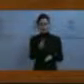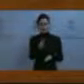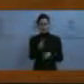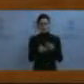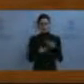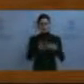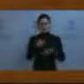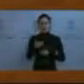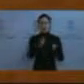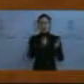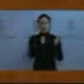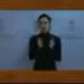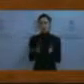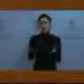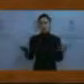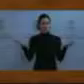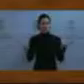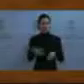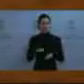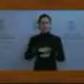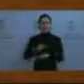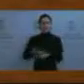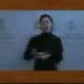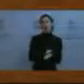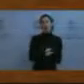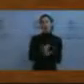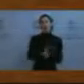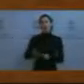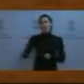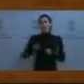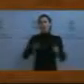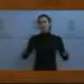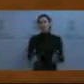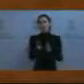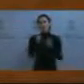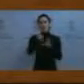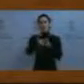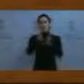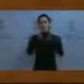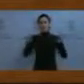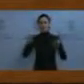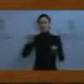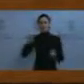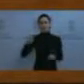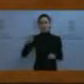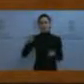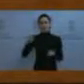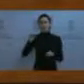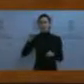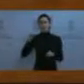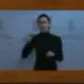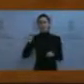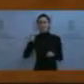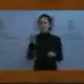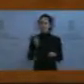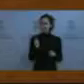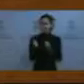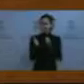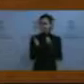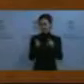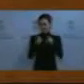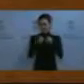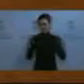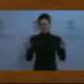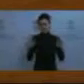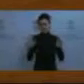procesos de licitación en la contratación de materia informática en la empresa SOGEPSA. Simplemente se adjudicaba a una empresa determinada, a